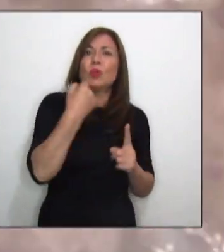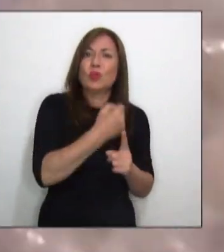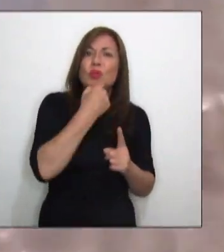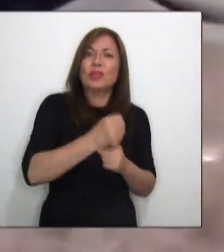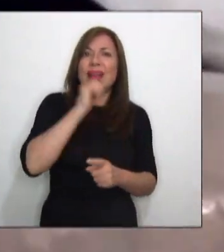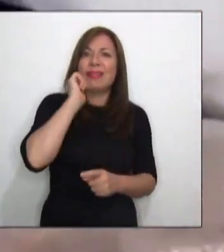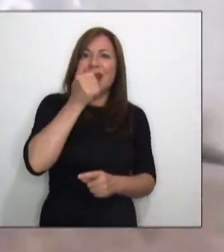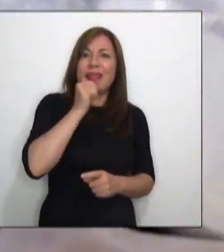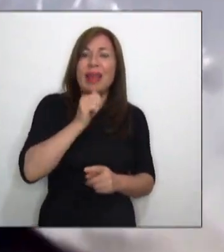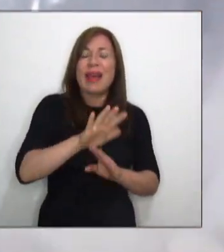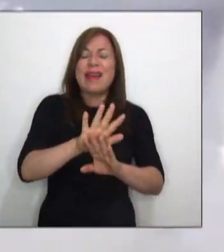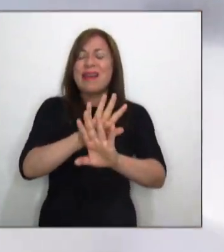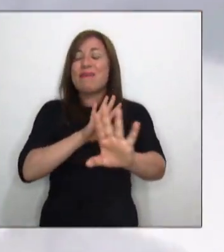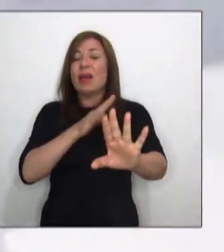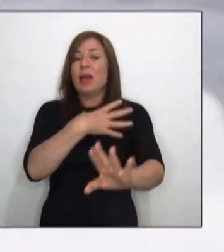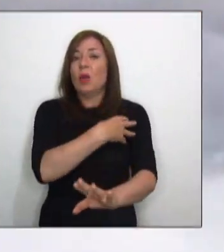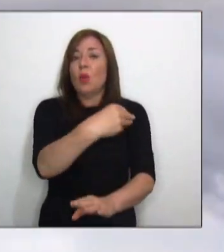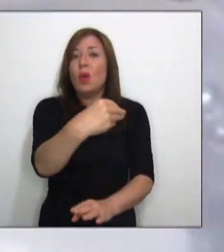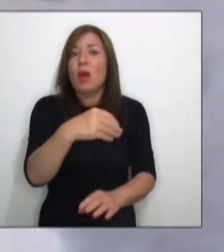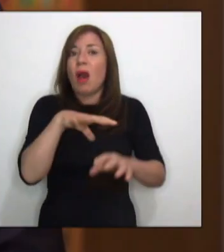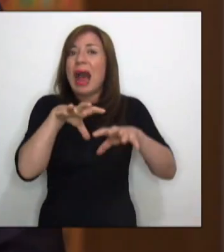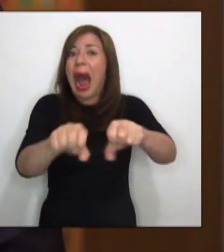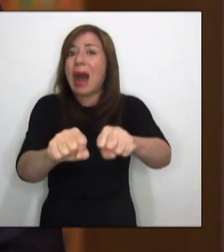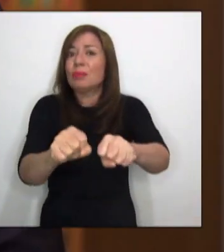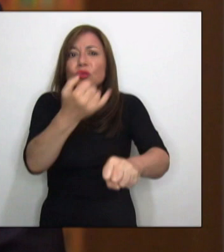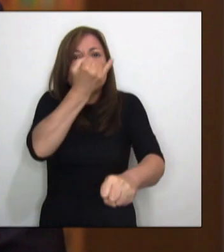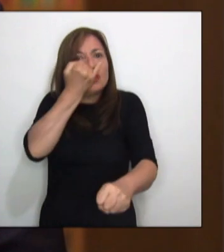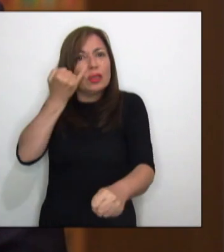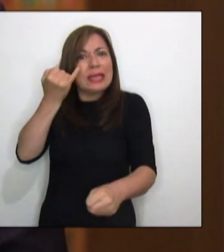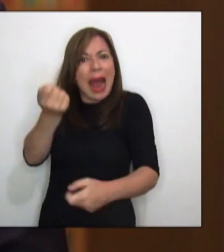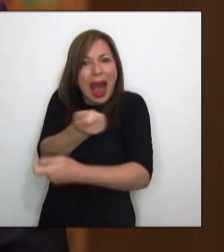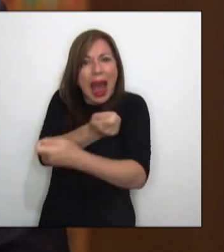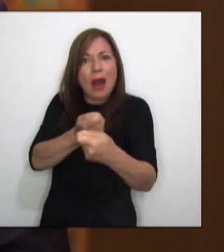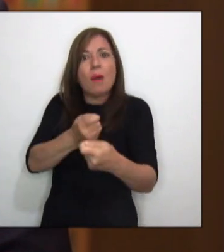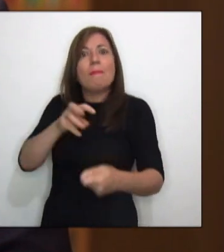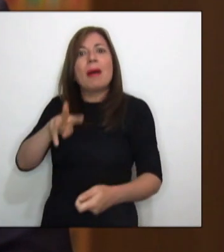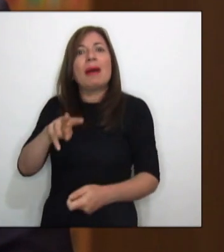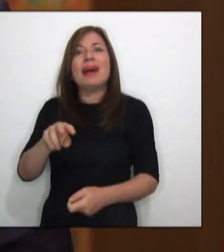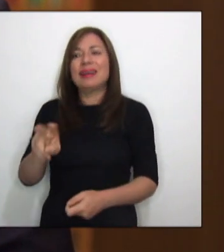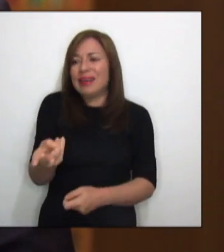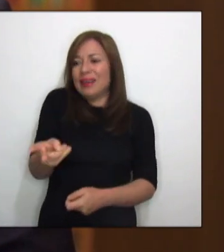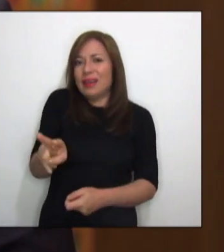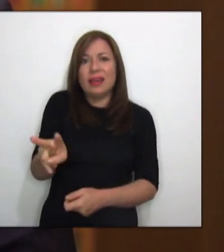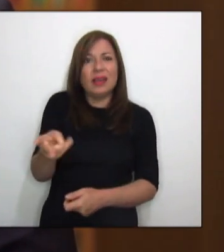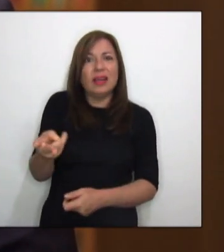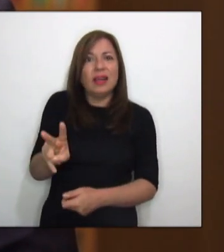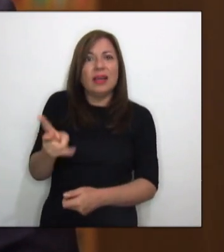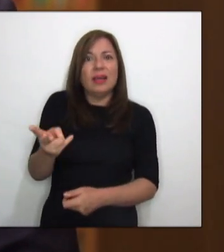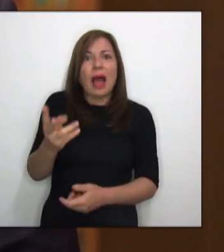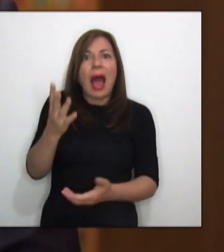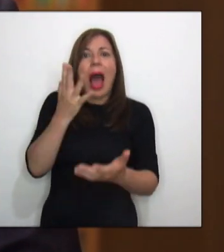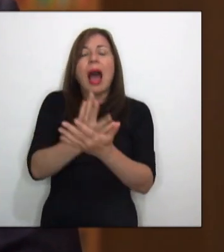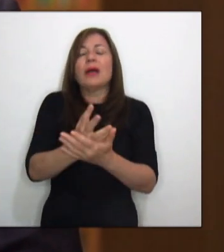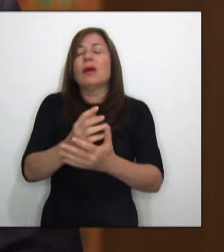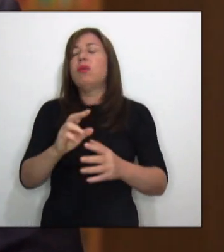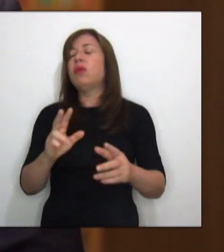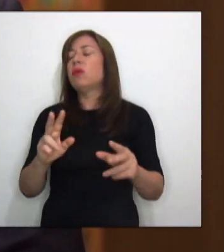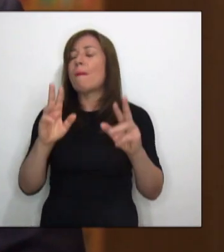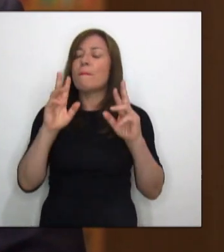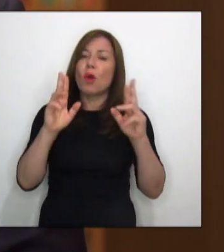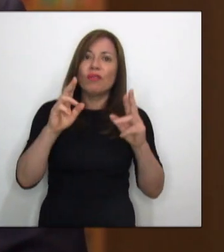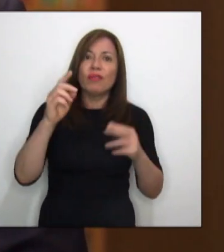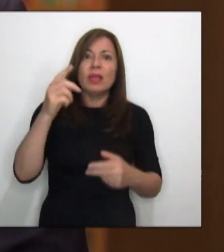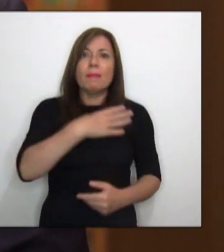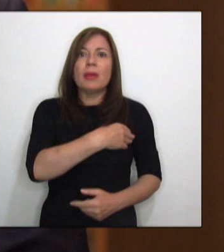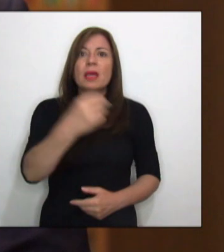que luchan día a día para evitar que sus hijos sean capturados por el narco, madres que no pueden dormir hasta que sus